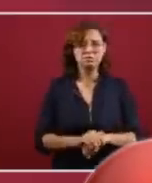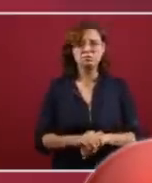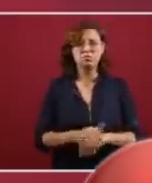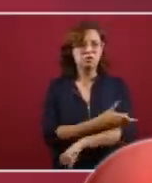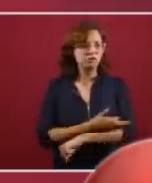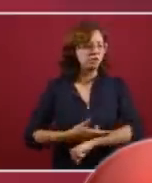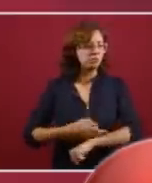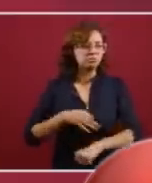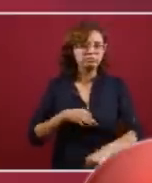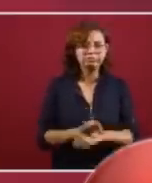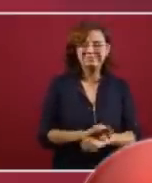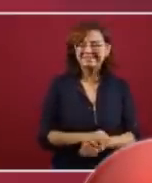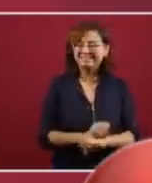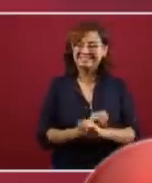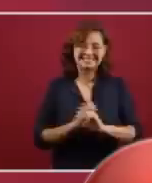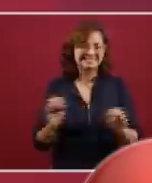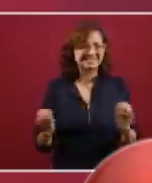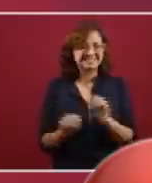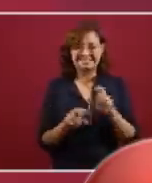nepotismo,